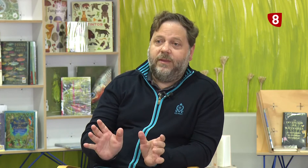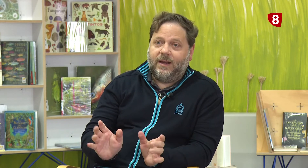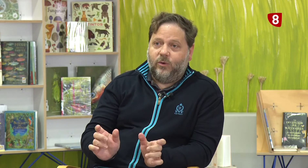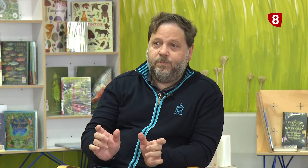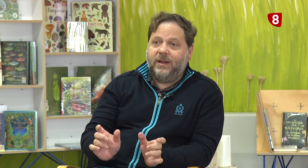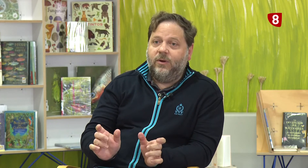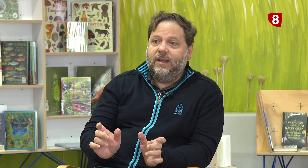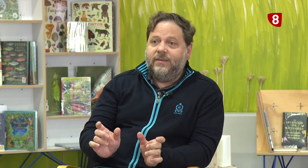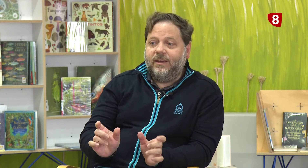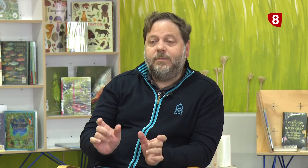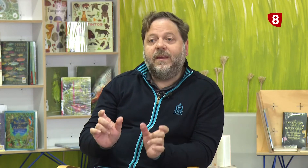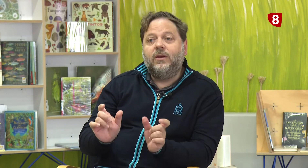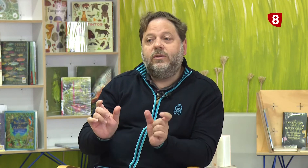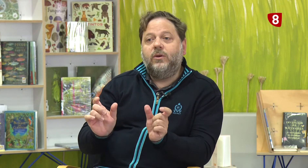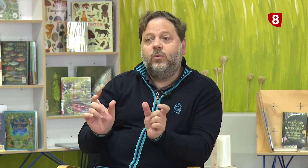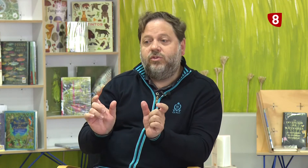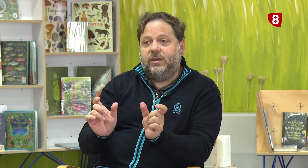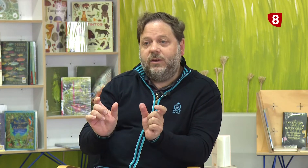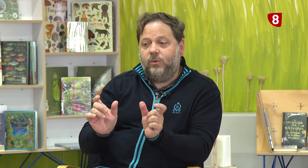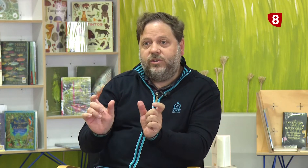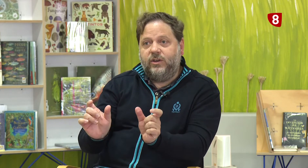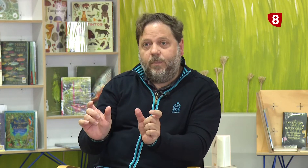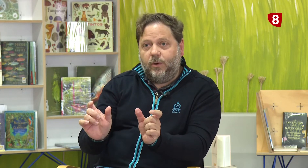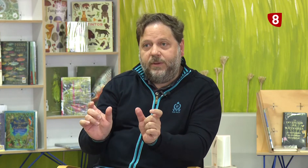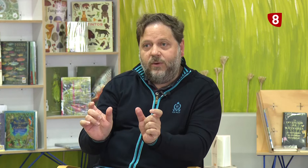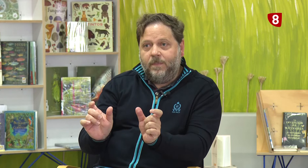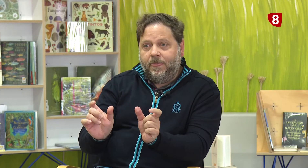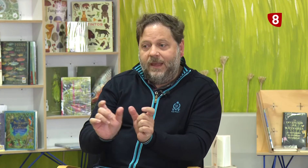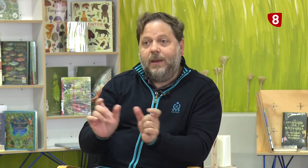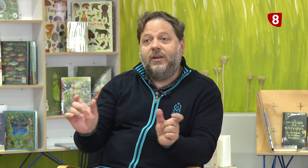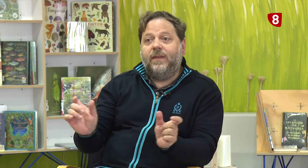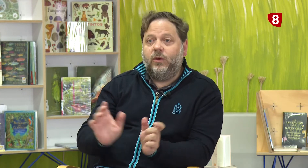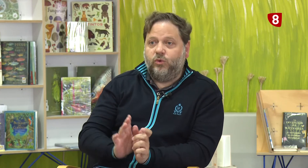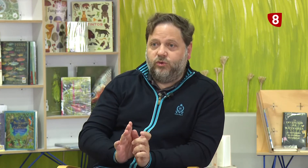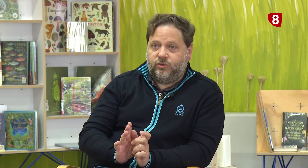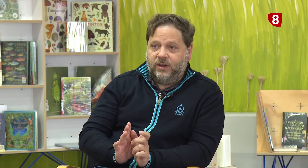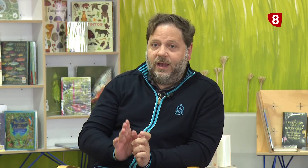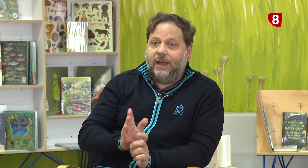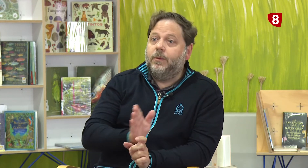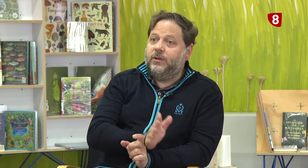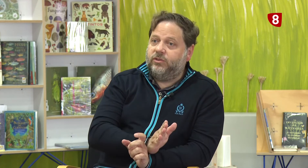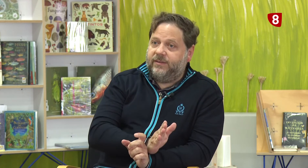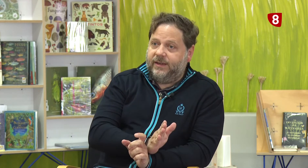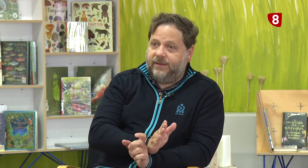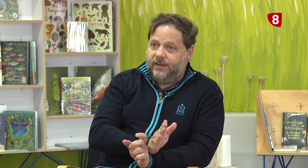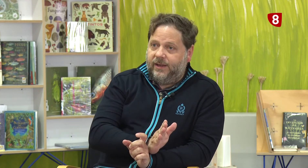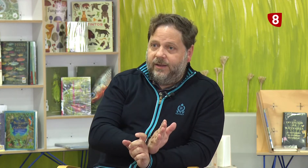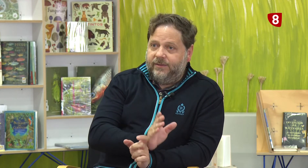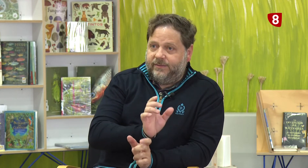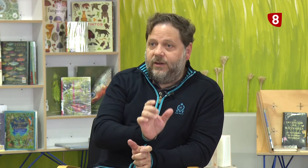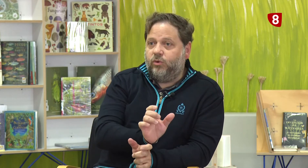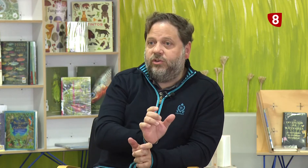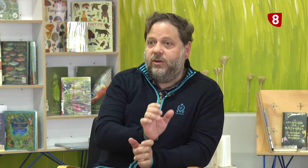podemos olvidarlos, pero sí que es verdad que no tienen un signo propio en la mayoría de los usos. Hay momentos que sí que